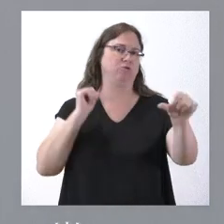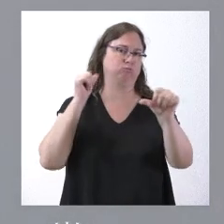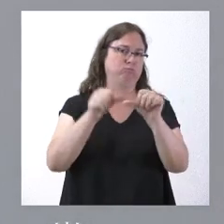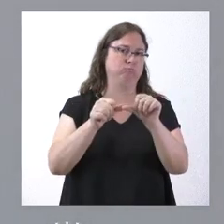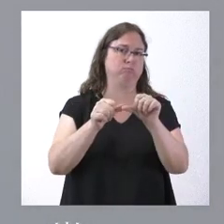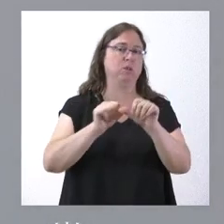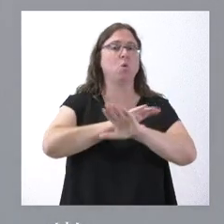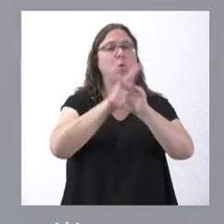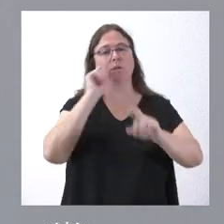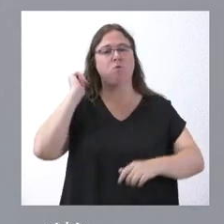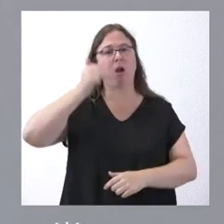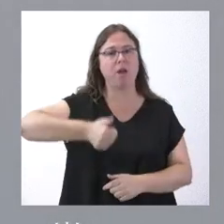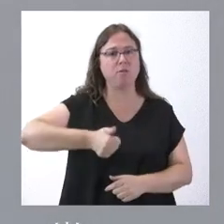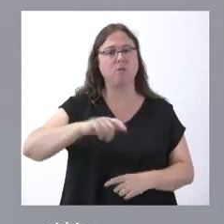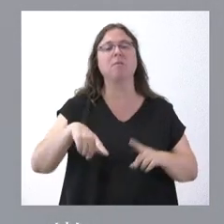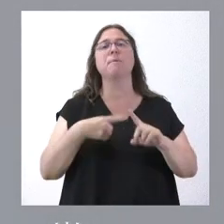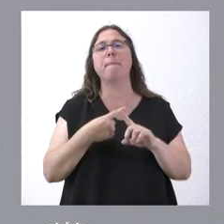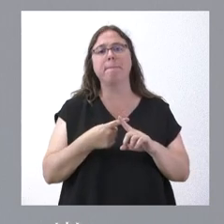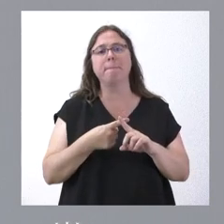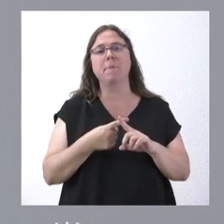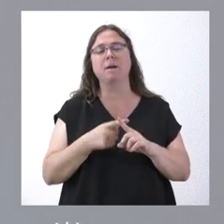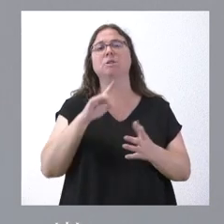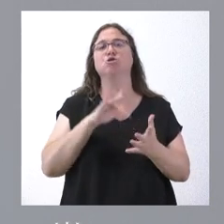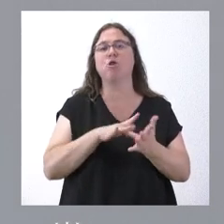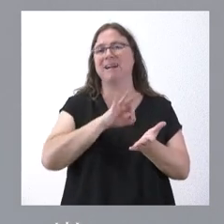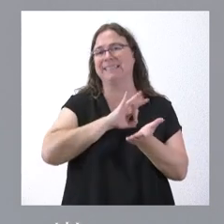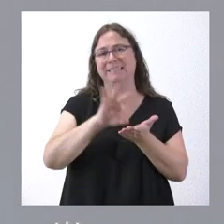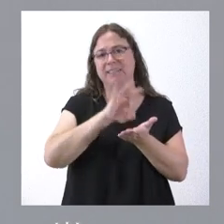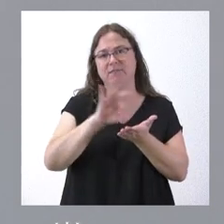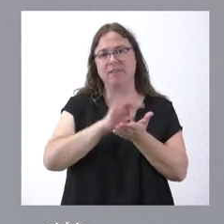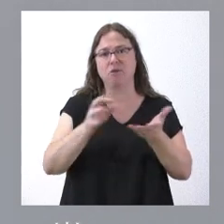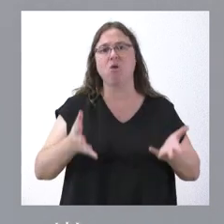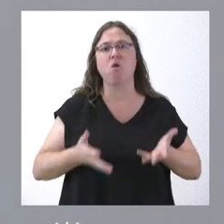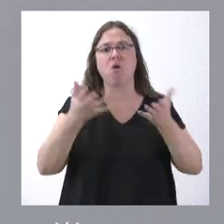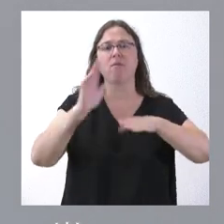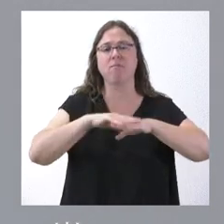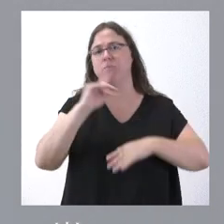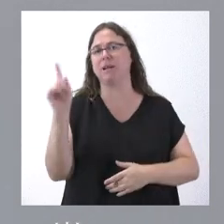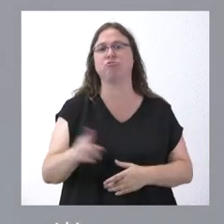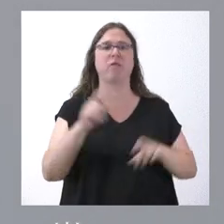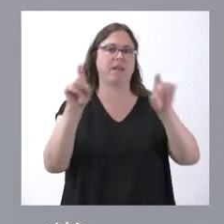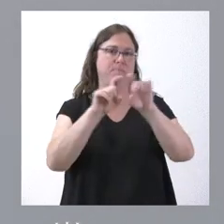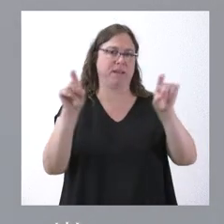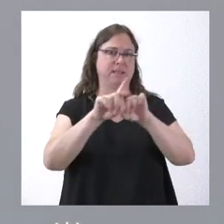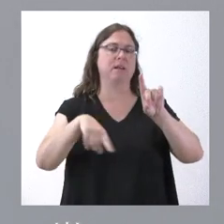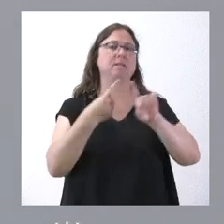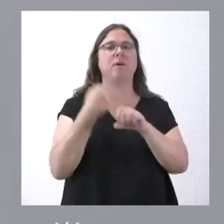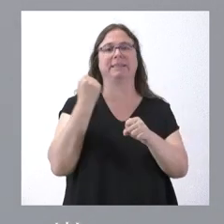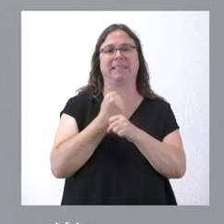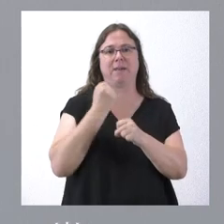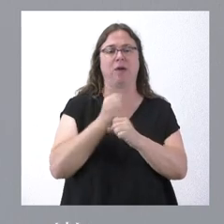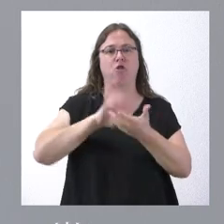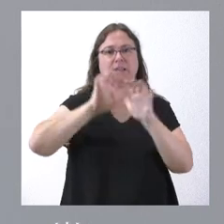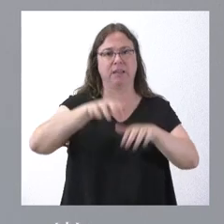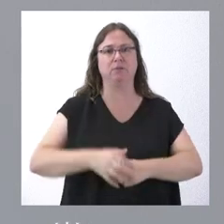en los últimos años y que viene prestando servicio al conjunto de empresas y trabajadores de